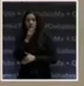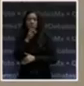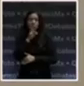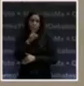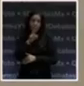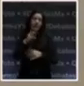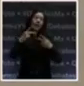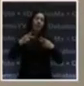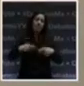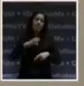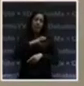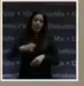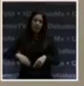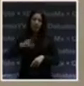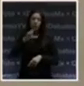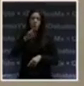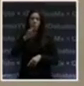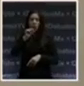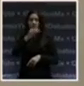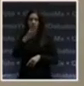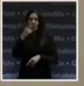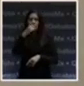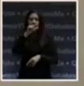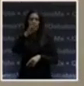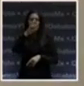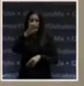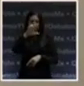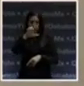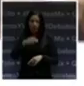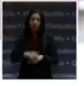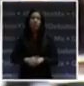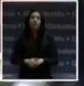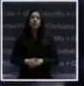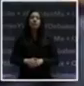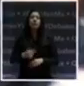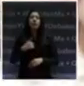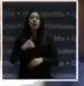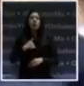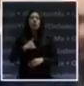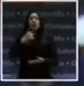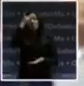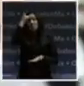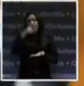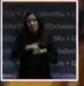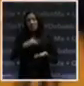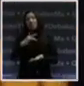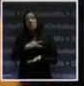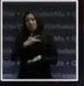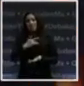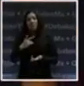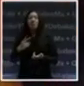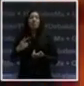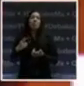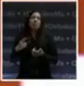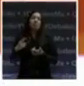del candidato Luis Gabriel Osejo Domínguez. Creo que los candidatos de partidos no han hecho bien